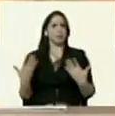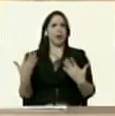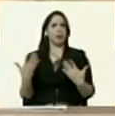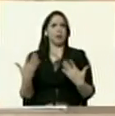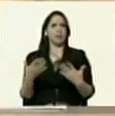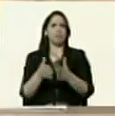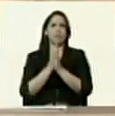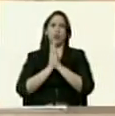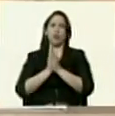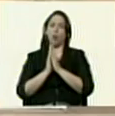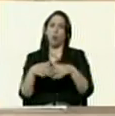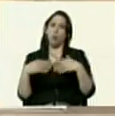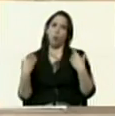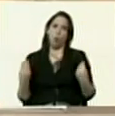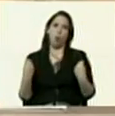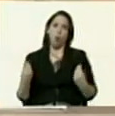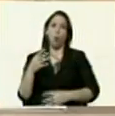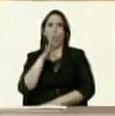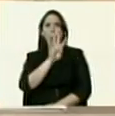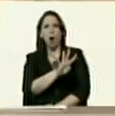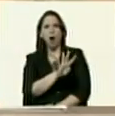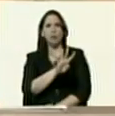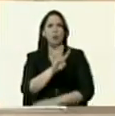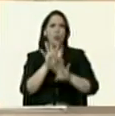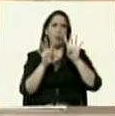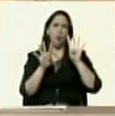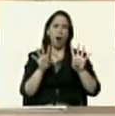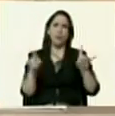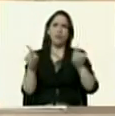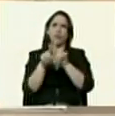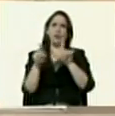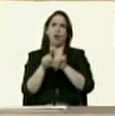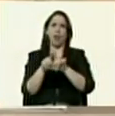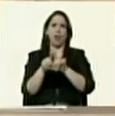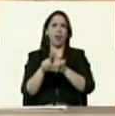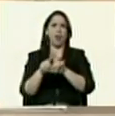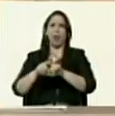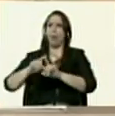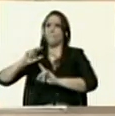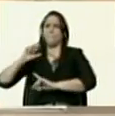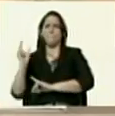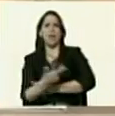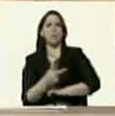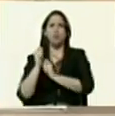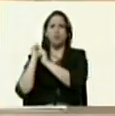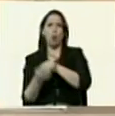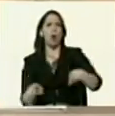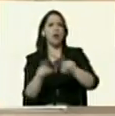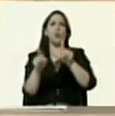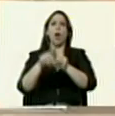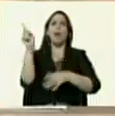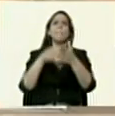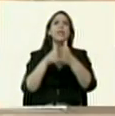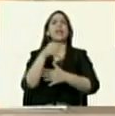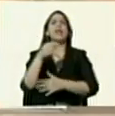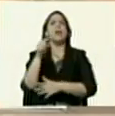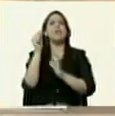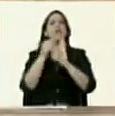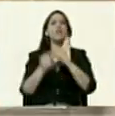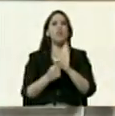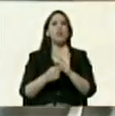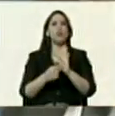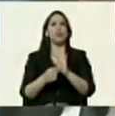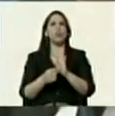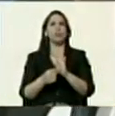santo, de 4-4. Es como en el béisbol, batear 1000 puntos, 1000 puntos. Estás invicto, Iván